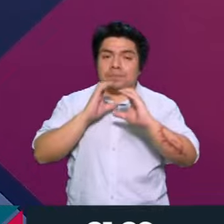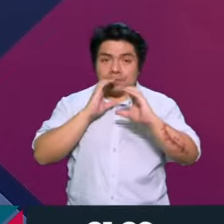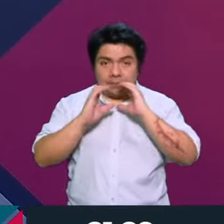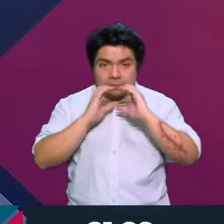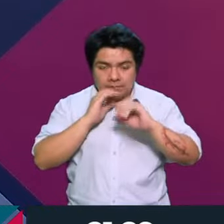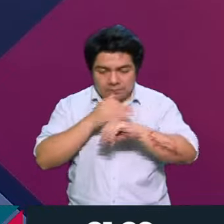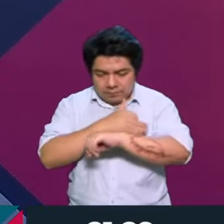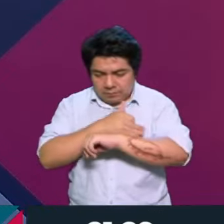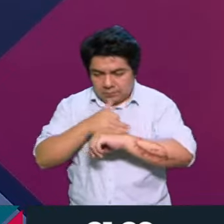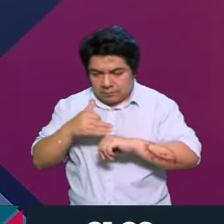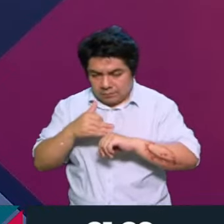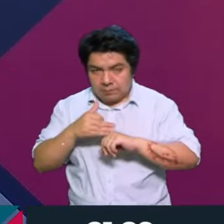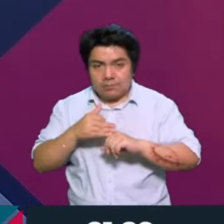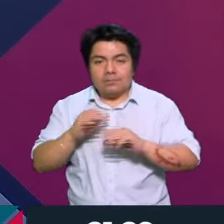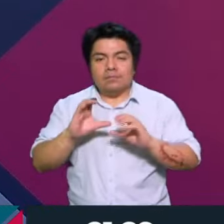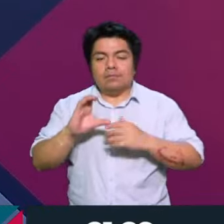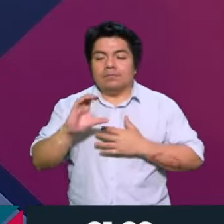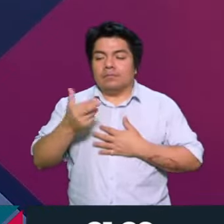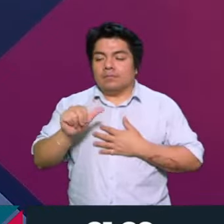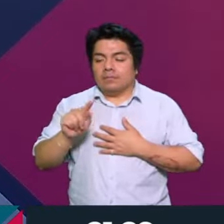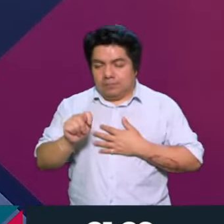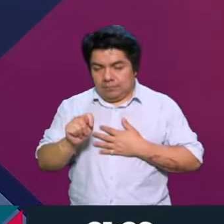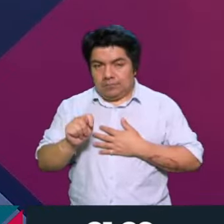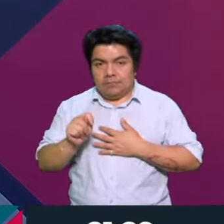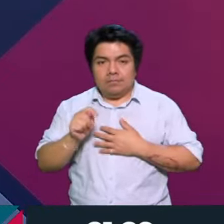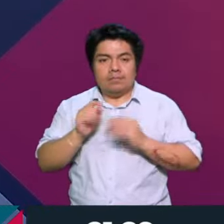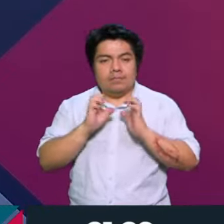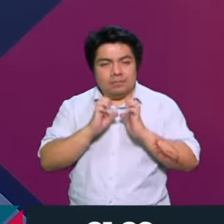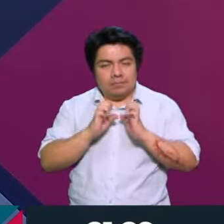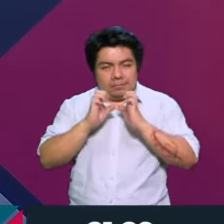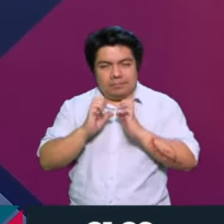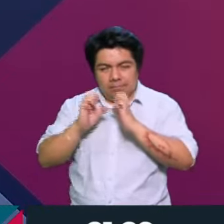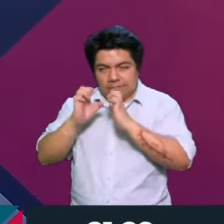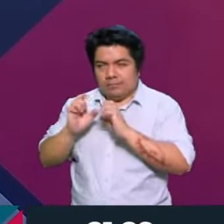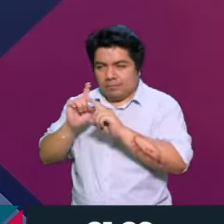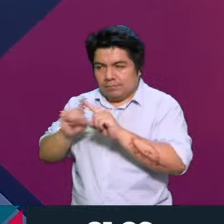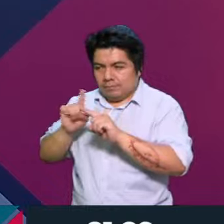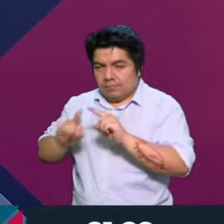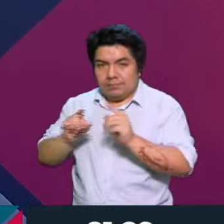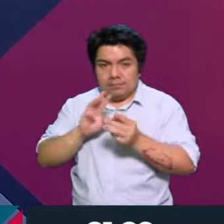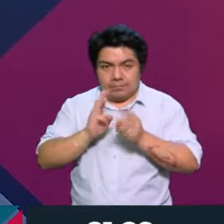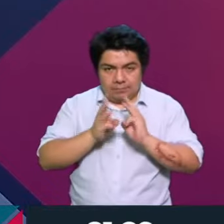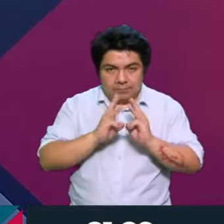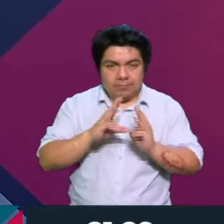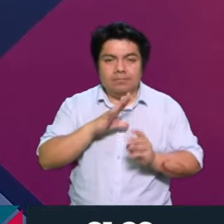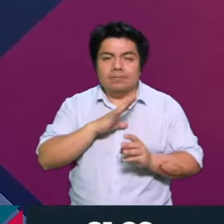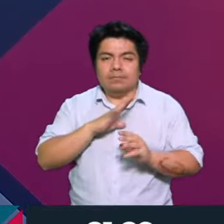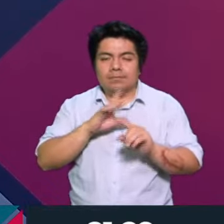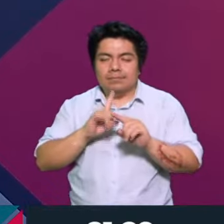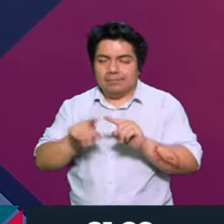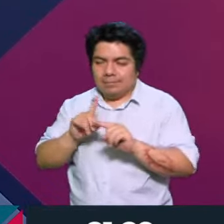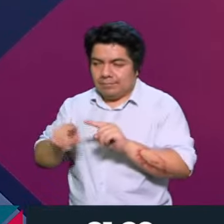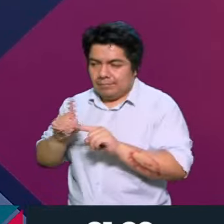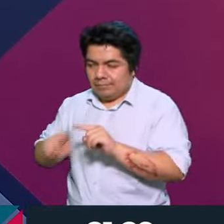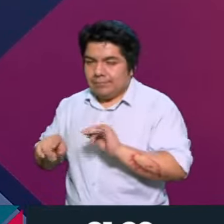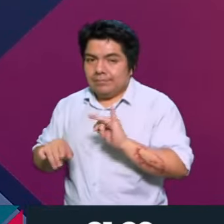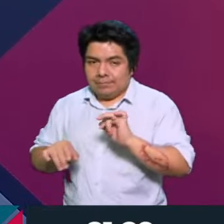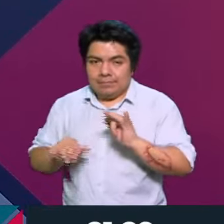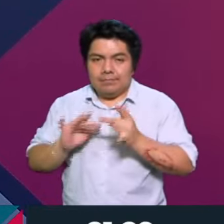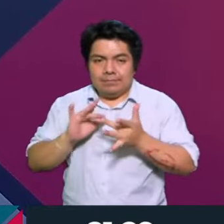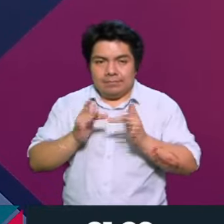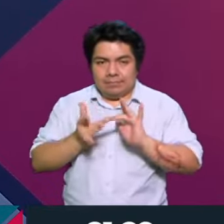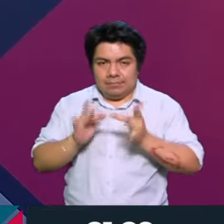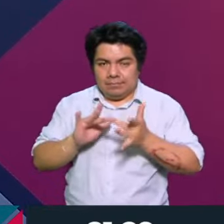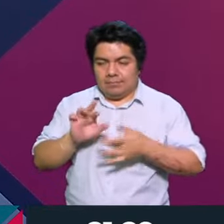familias damnificadas en chats, edificio por edificio de WhatsApp, y ahí están nuestras redes. La verdad